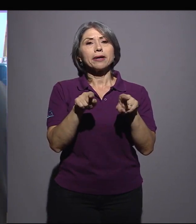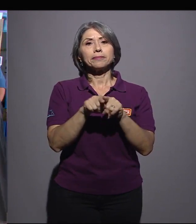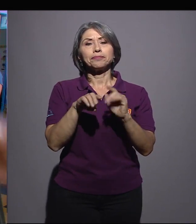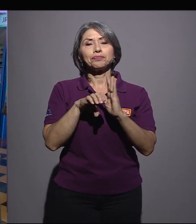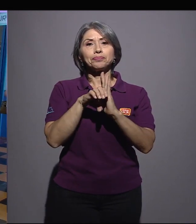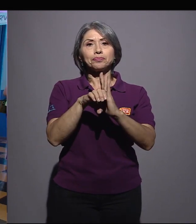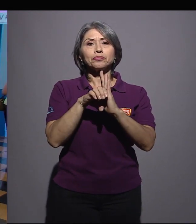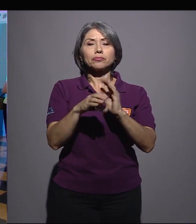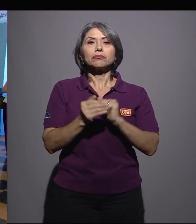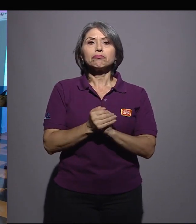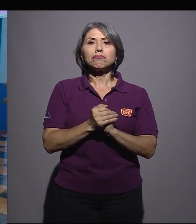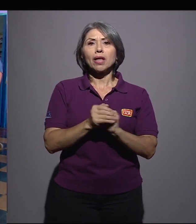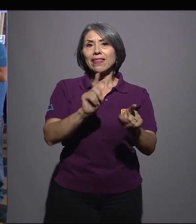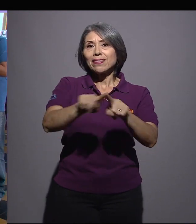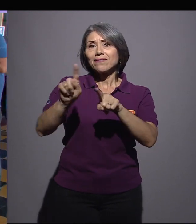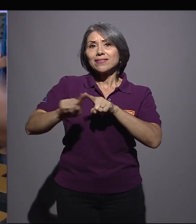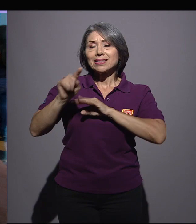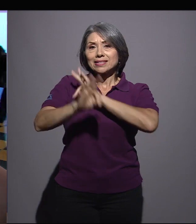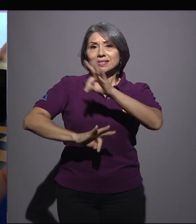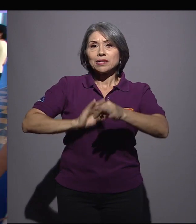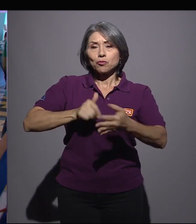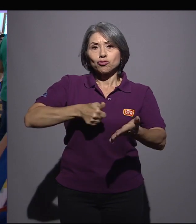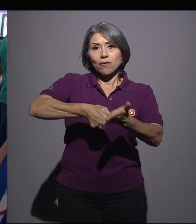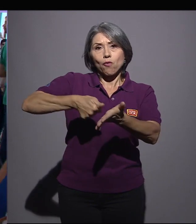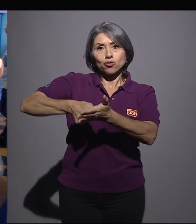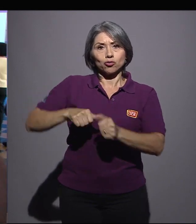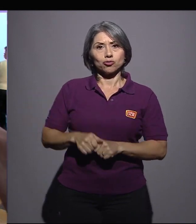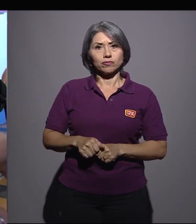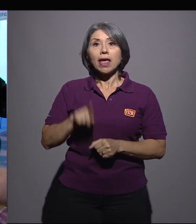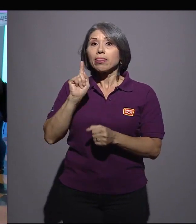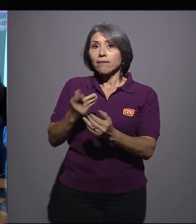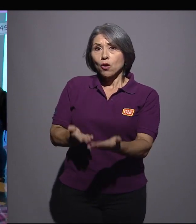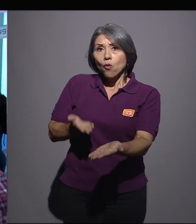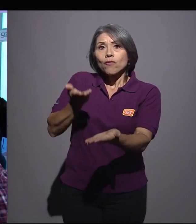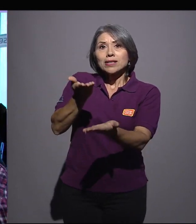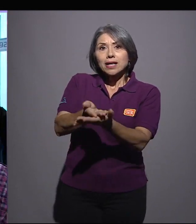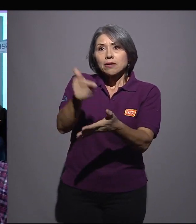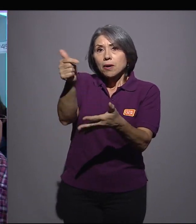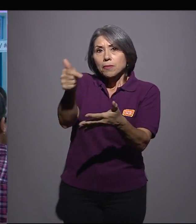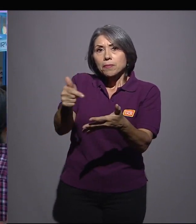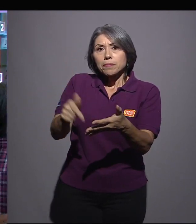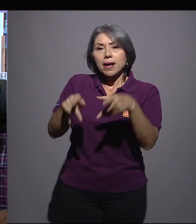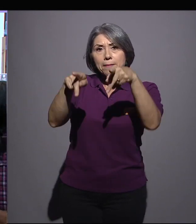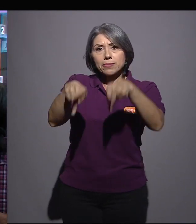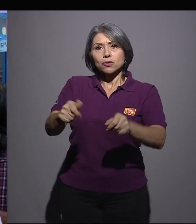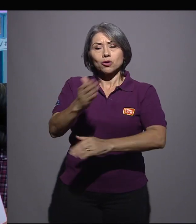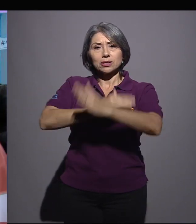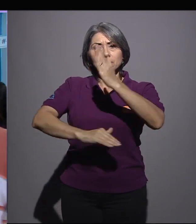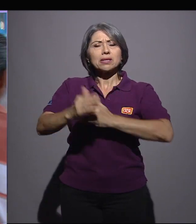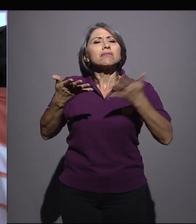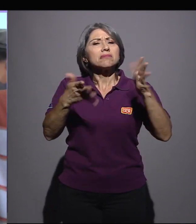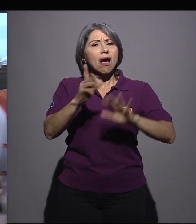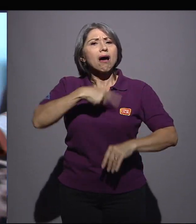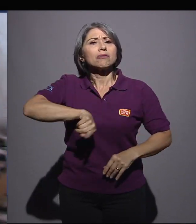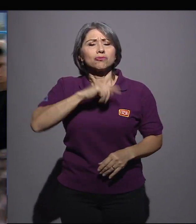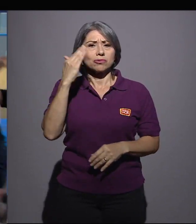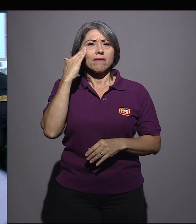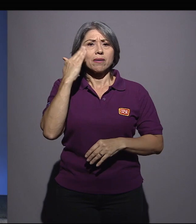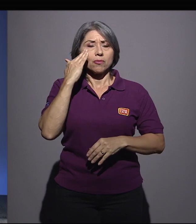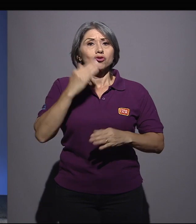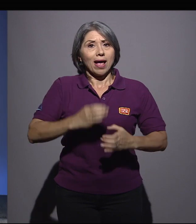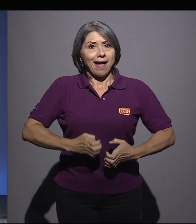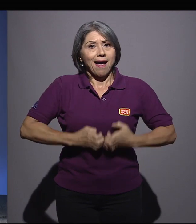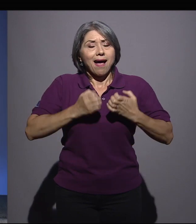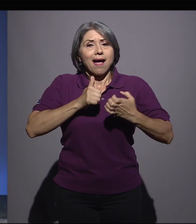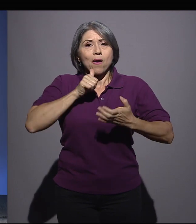ejemplo, los diferentes tipos de votos, ofrecérselos a las personas con discapacidad, ¿verdad? A pesar de que ya sabemos que está el voto secreto,